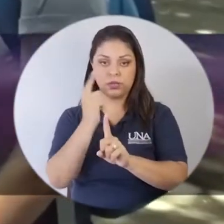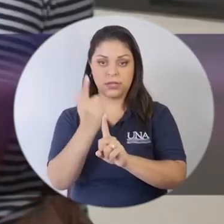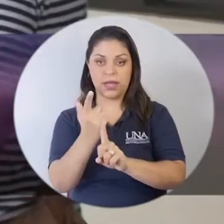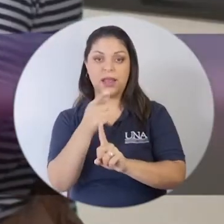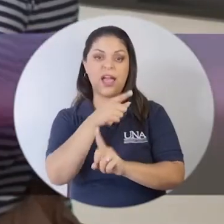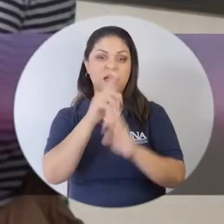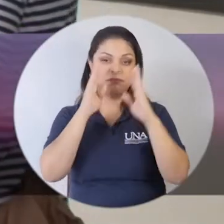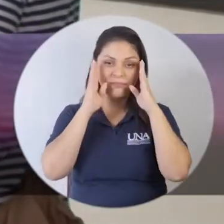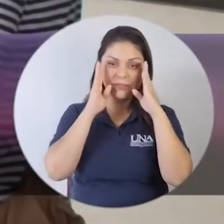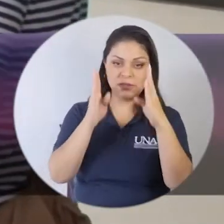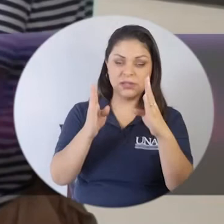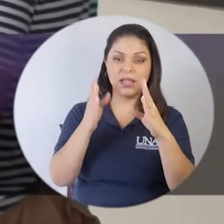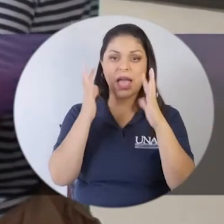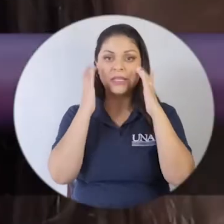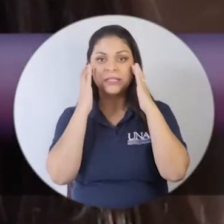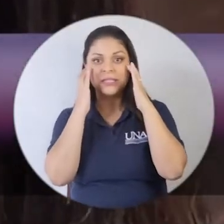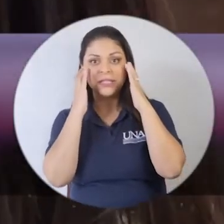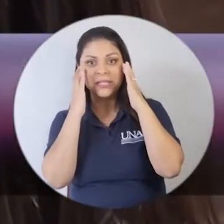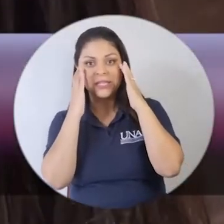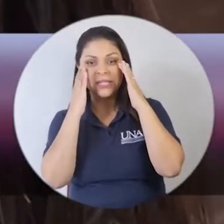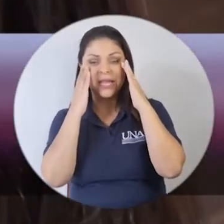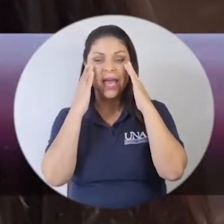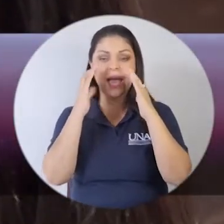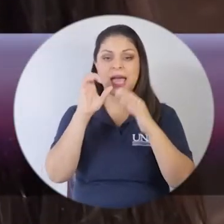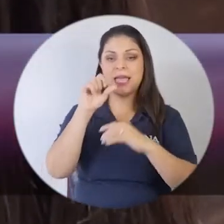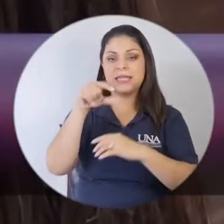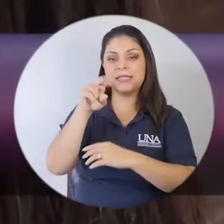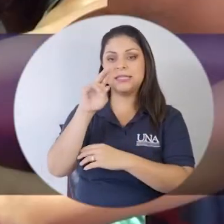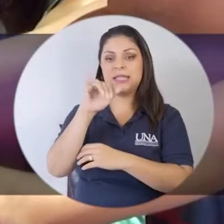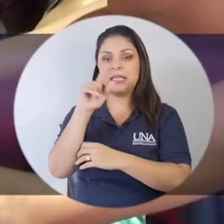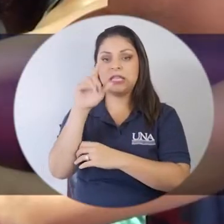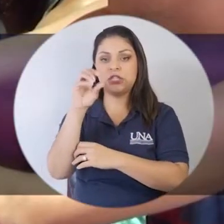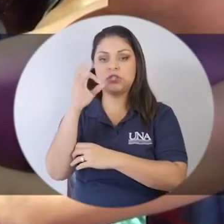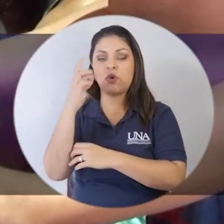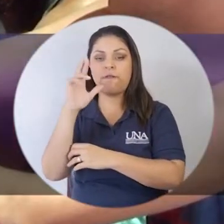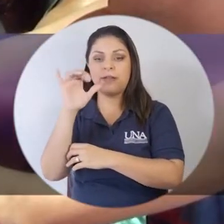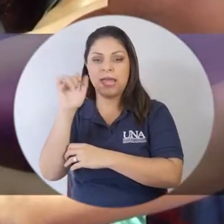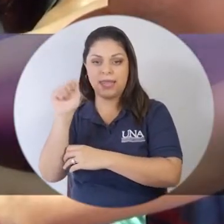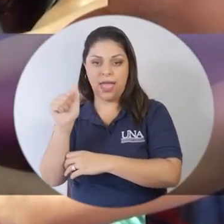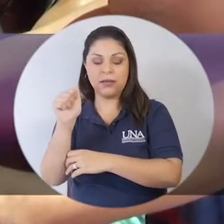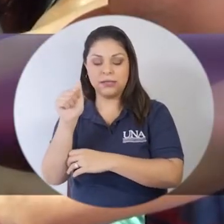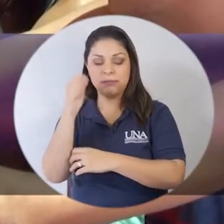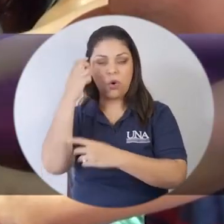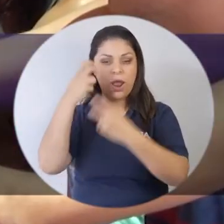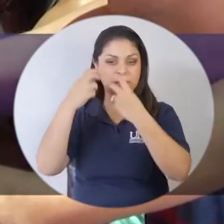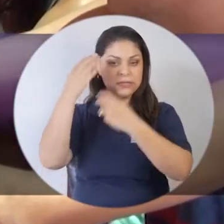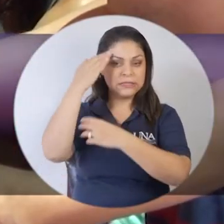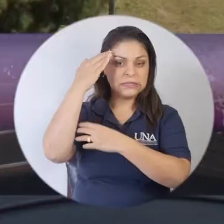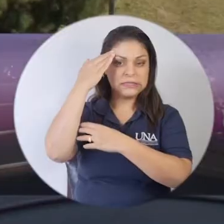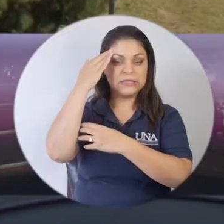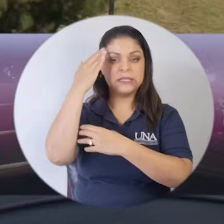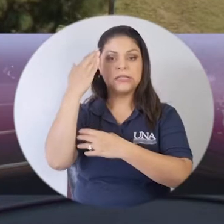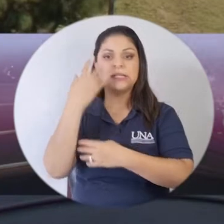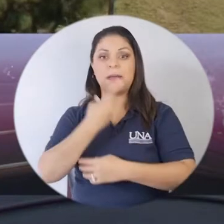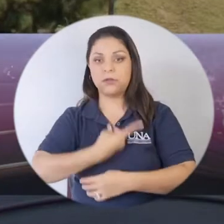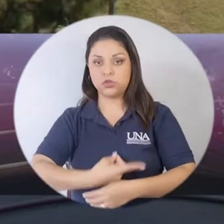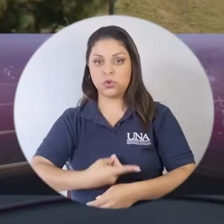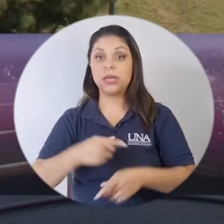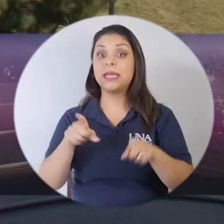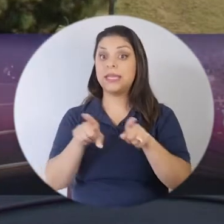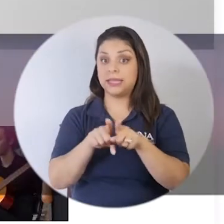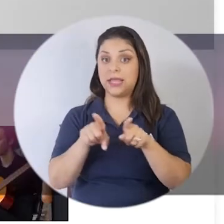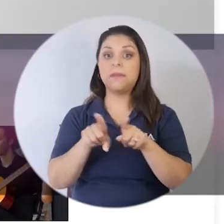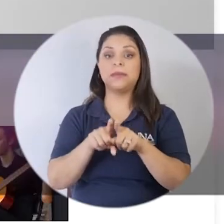ansiedad, esquizofrenia, depresión y propiamente también el trastorno del espectro autista